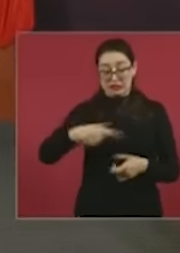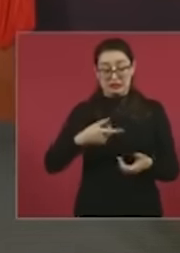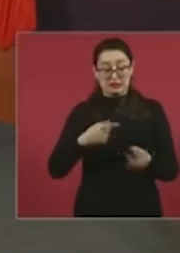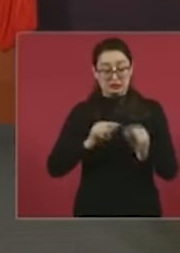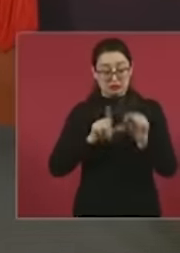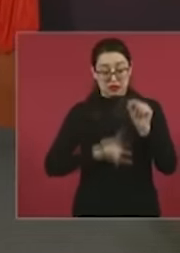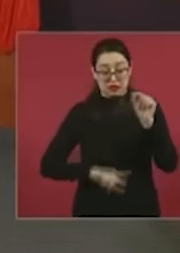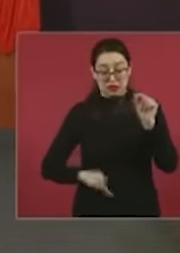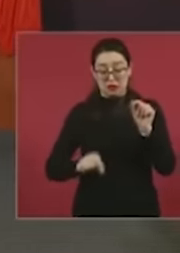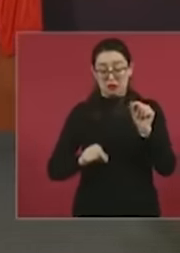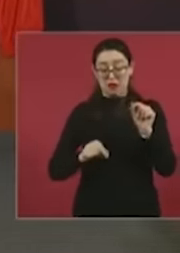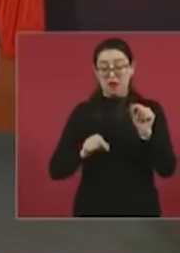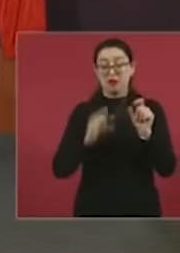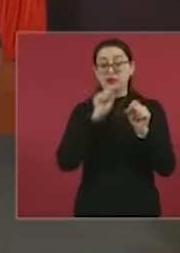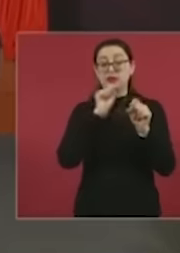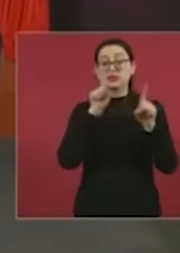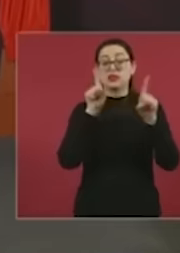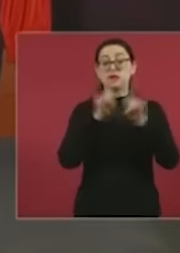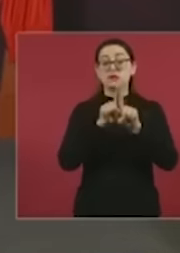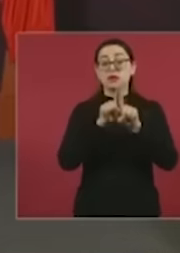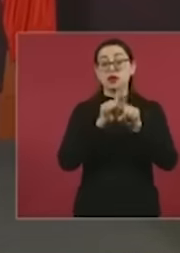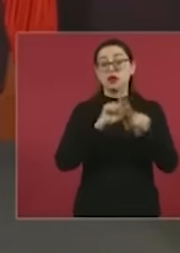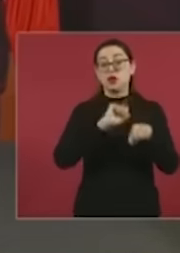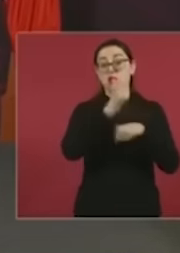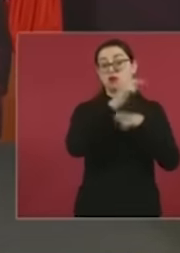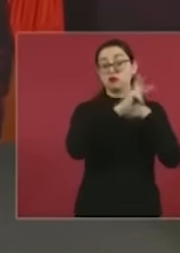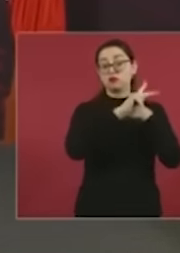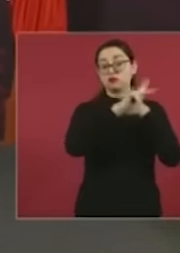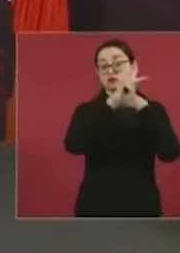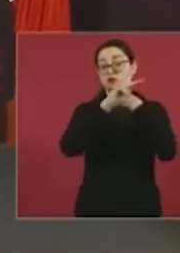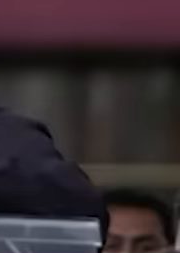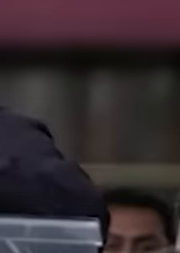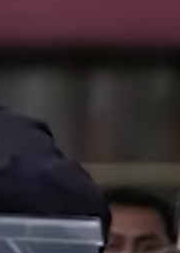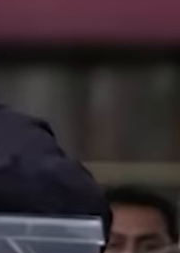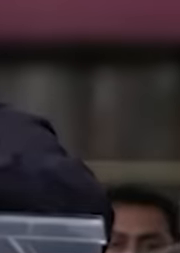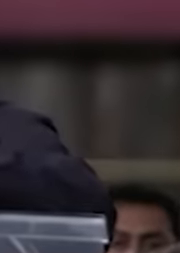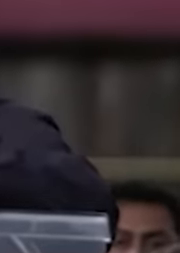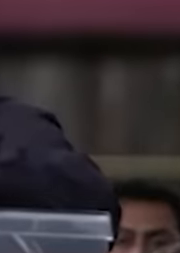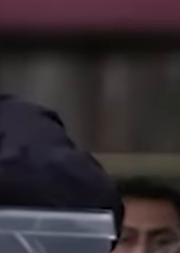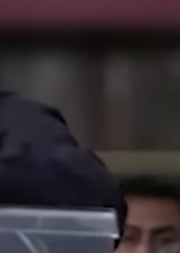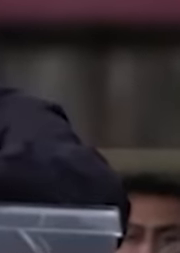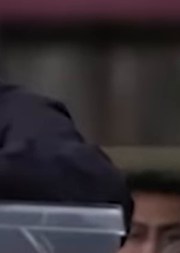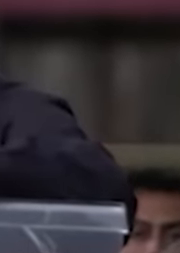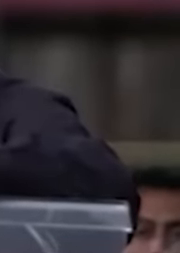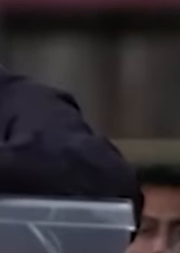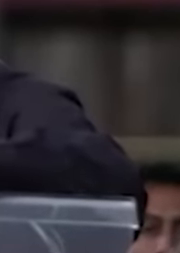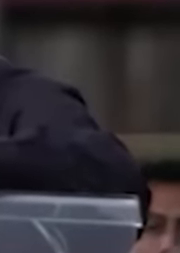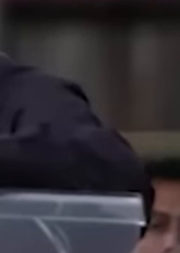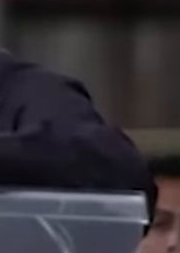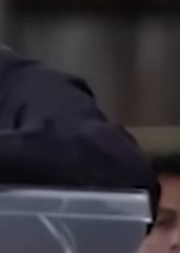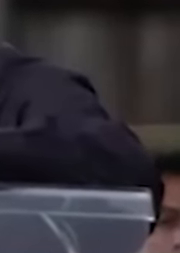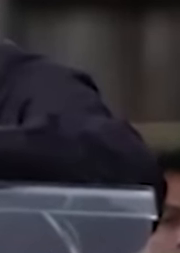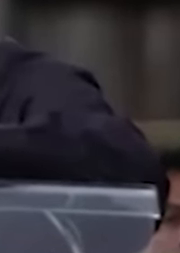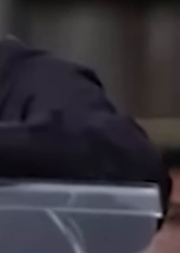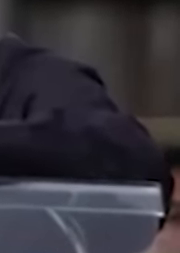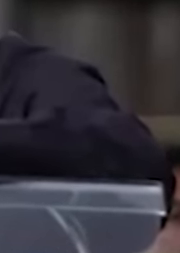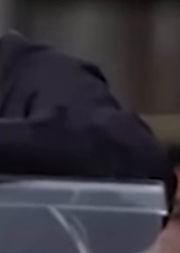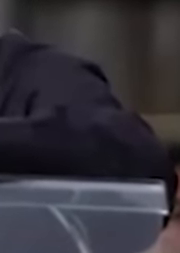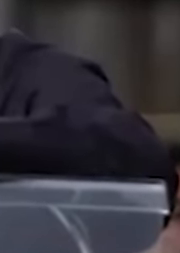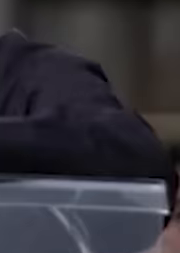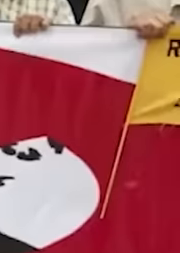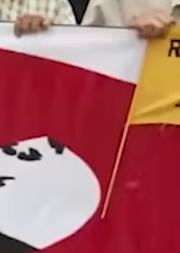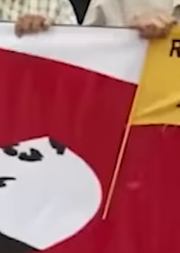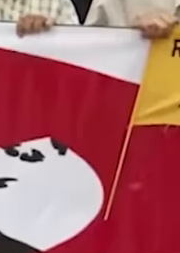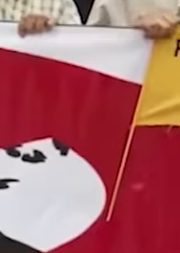nagera López nera dijo que estaba trabajando con los Beltrán leivas Ah específicamente con la Barbie